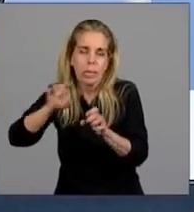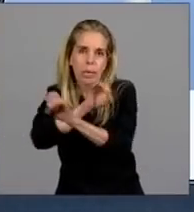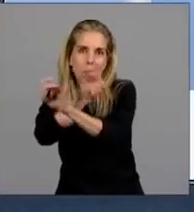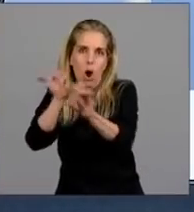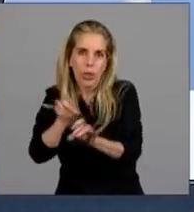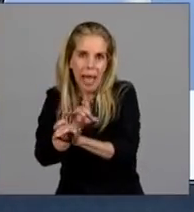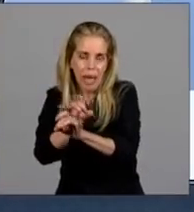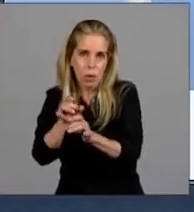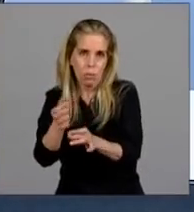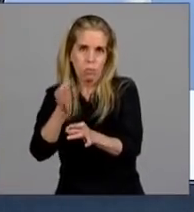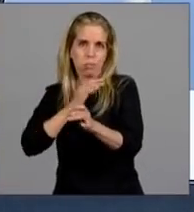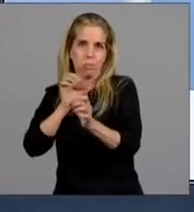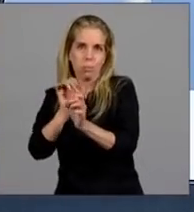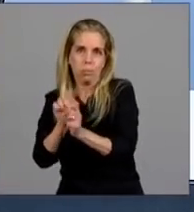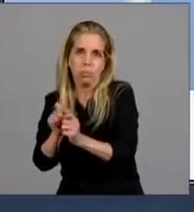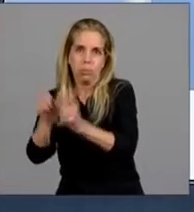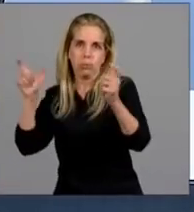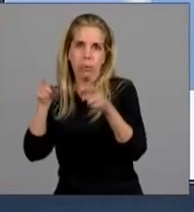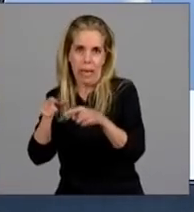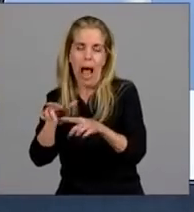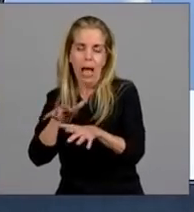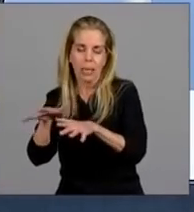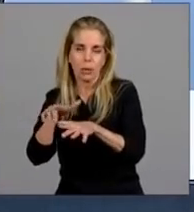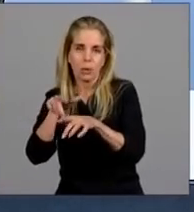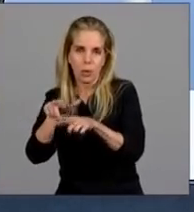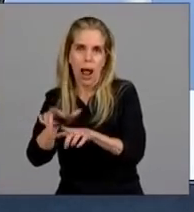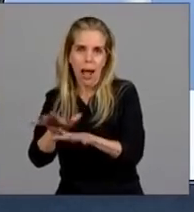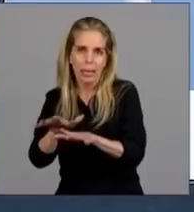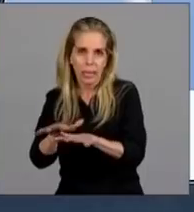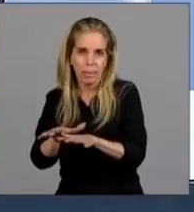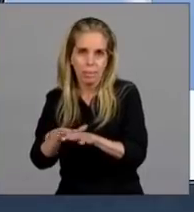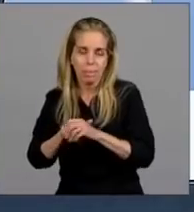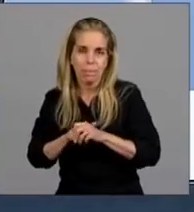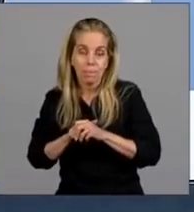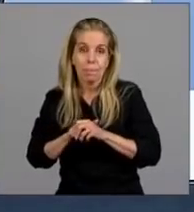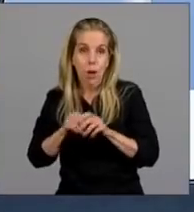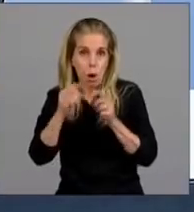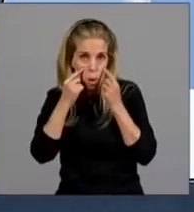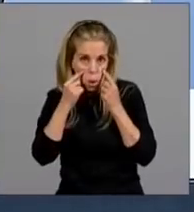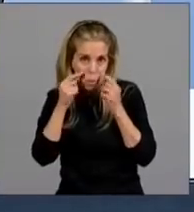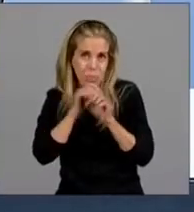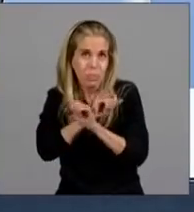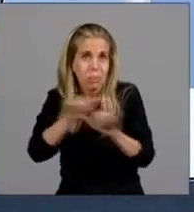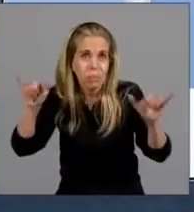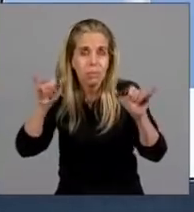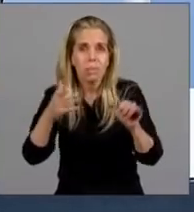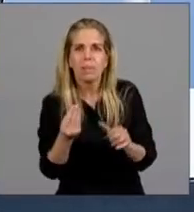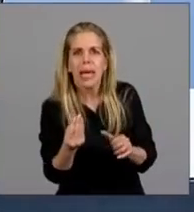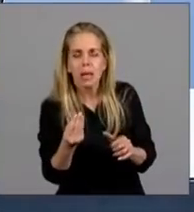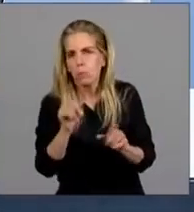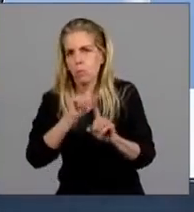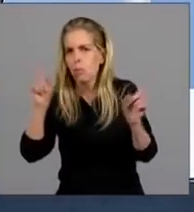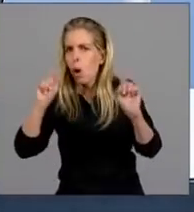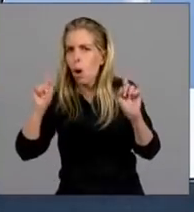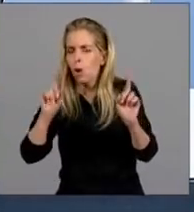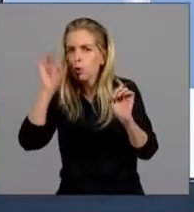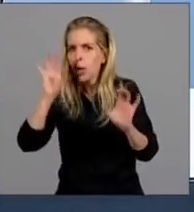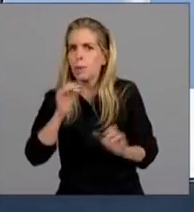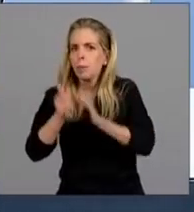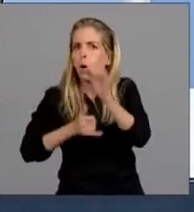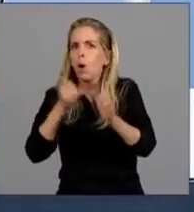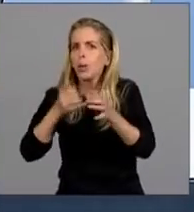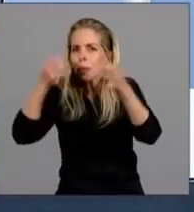casos. Estamos en esa situación. Y no es para generar miedo, simplemente hablar de la realidad. De